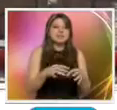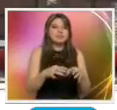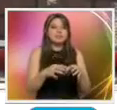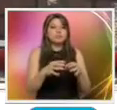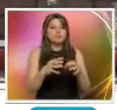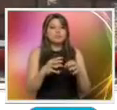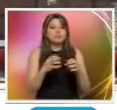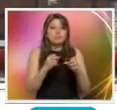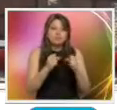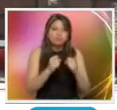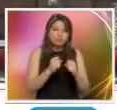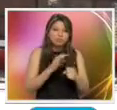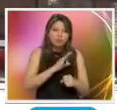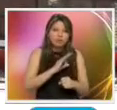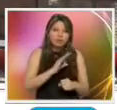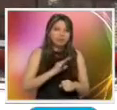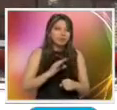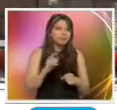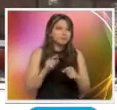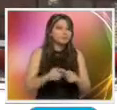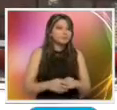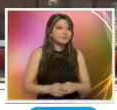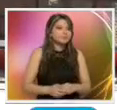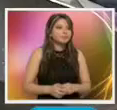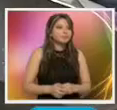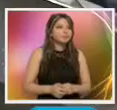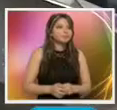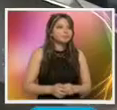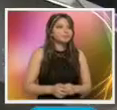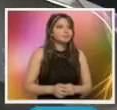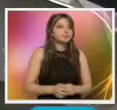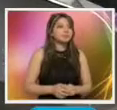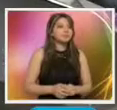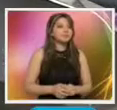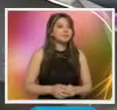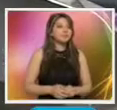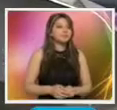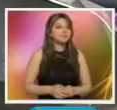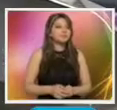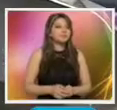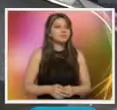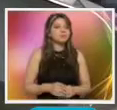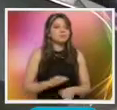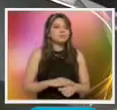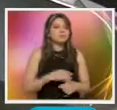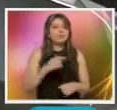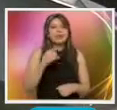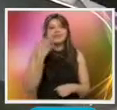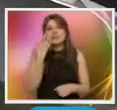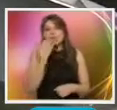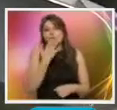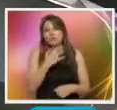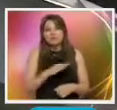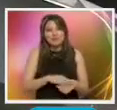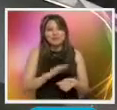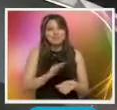Vale. Le van a dar una consistencia mucho más rica, un sabor mucho más especial, ¿no? Exactamente. A este platillo.